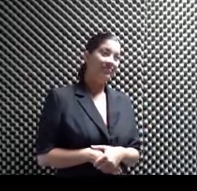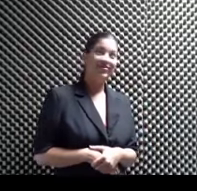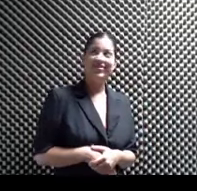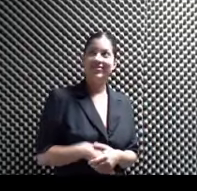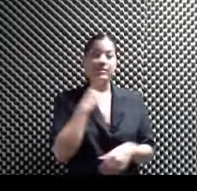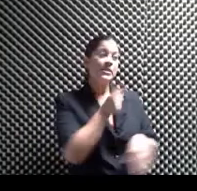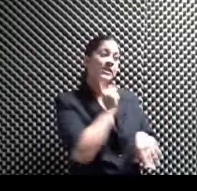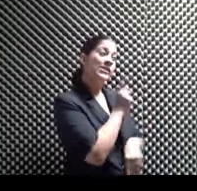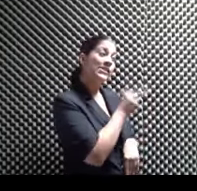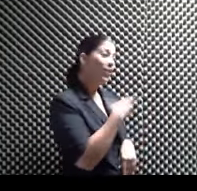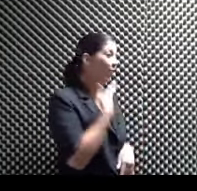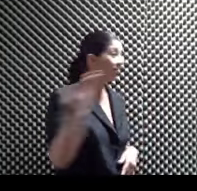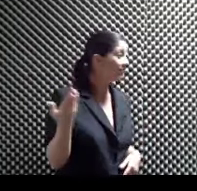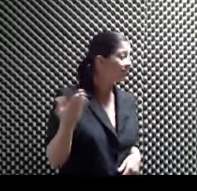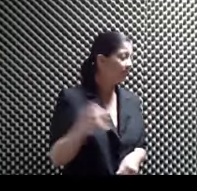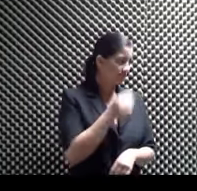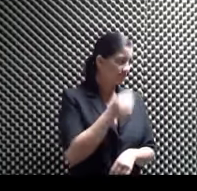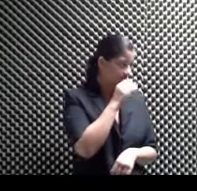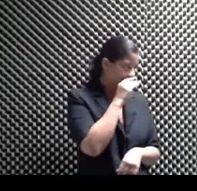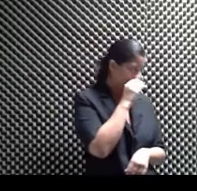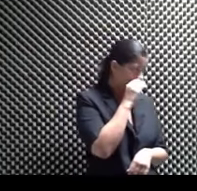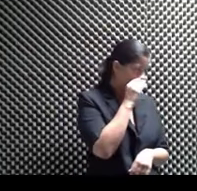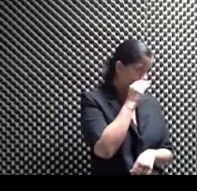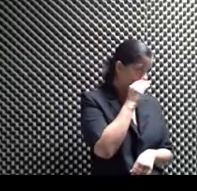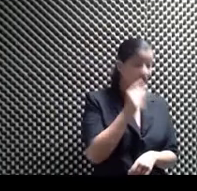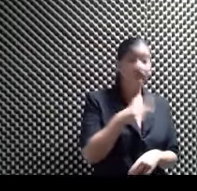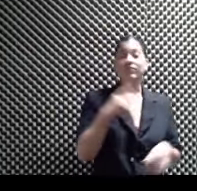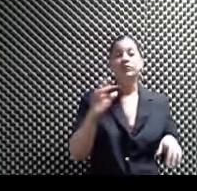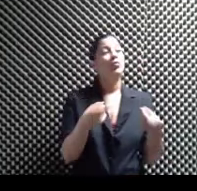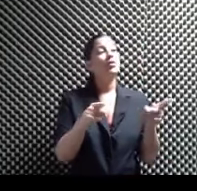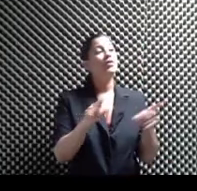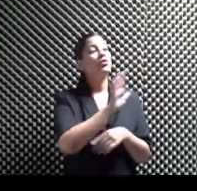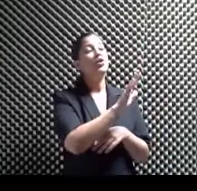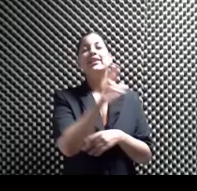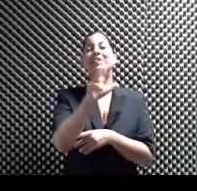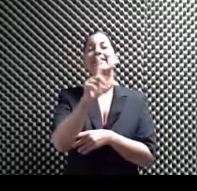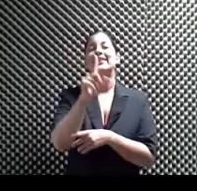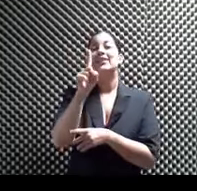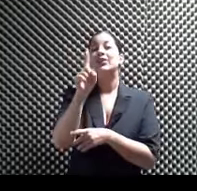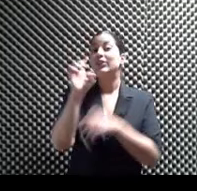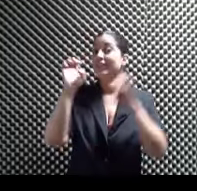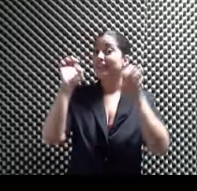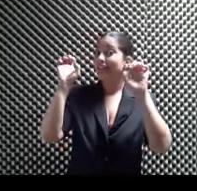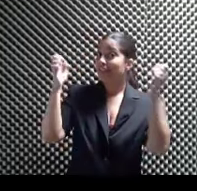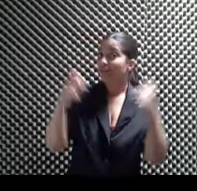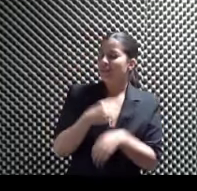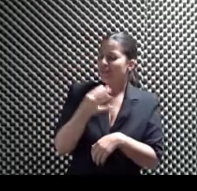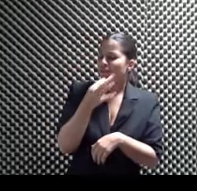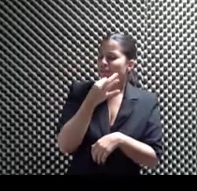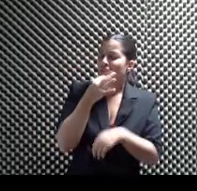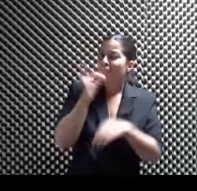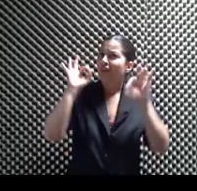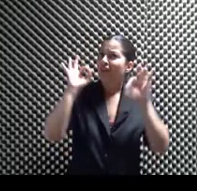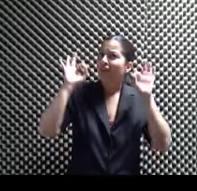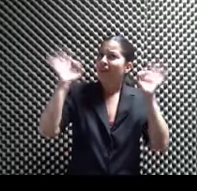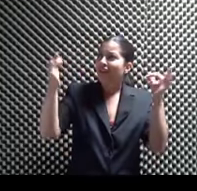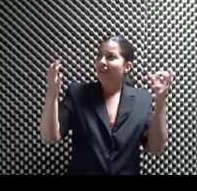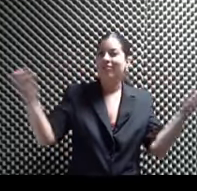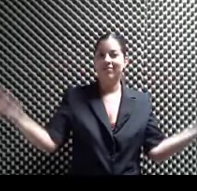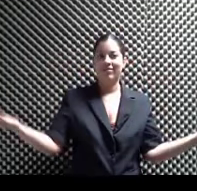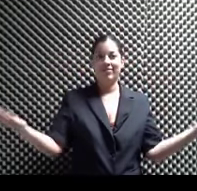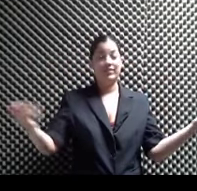Menos mal Pero mira Tú cumples El 31 De enero Y ya Empieza Febrero Señores Ustedes se acuerdan Que